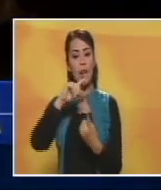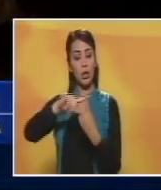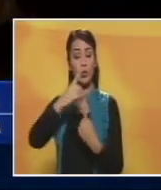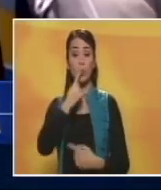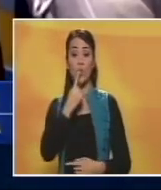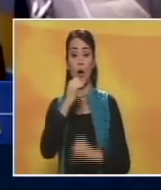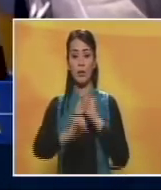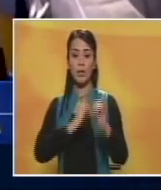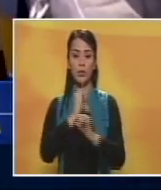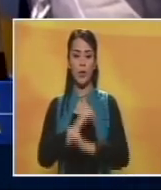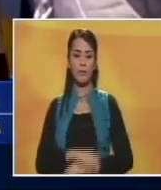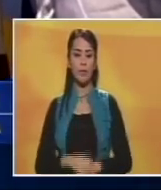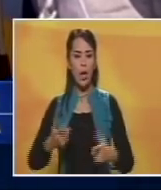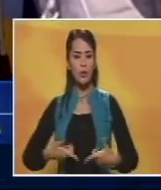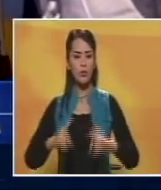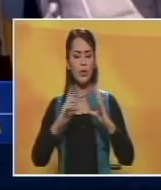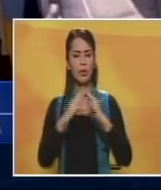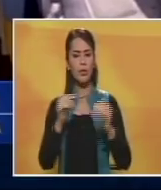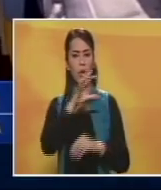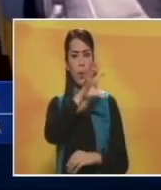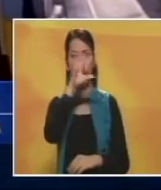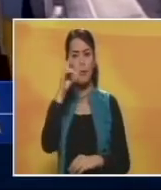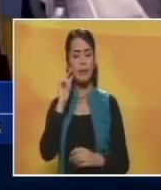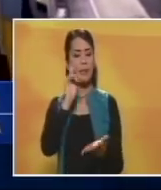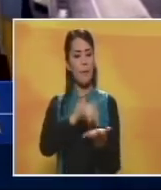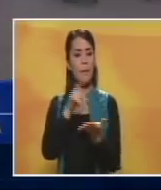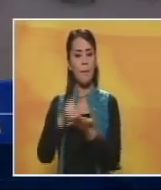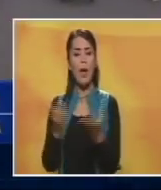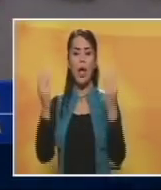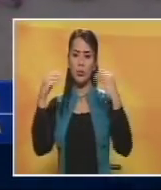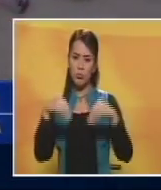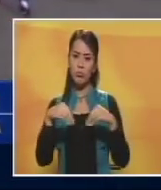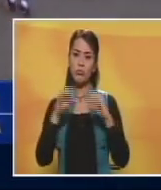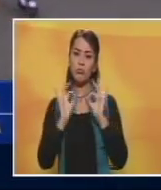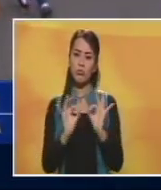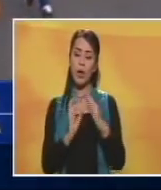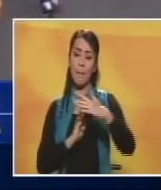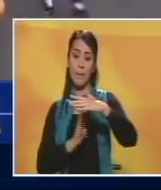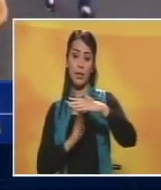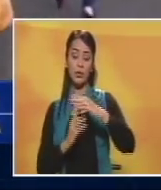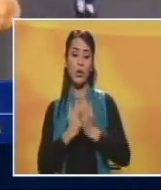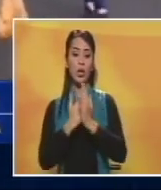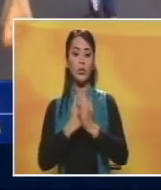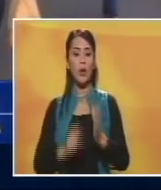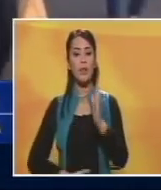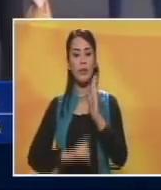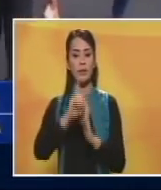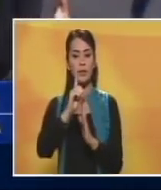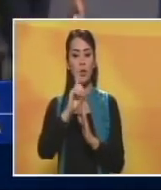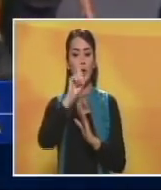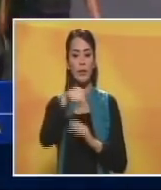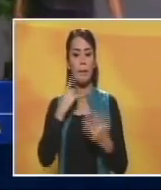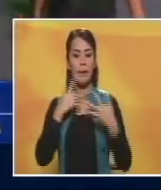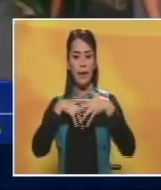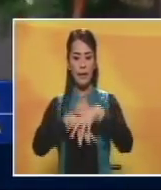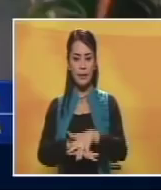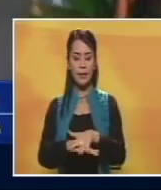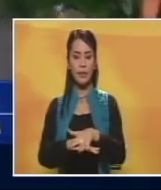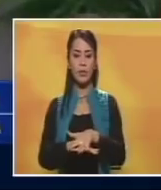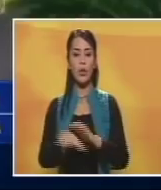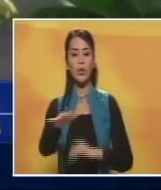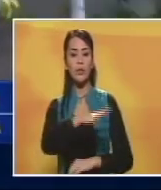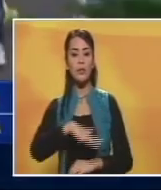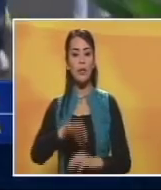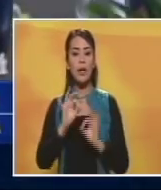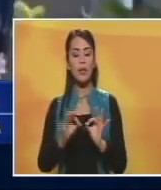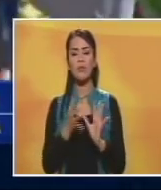Internacional. Autoridades de todos los países presentes coincidieron en que la migración ayuda al desarrollo y a la integración de la región,